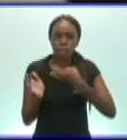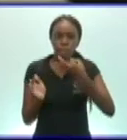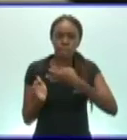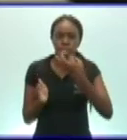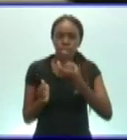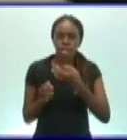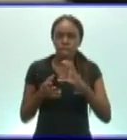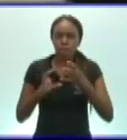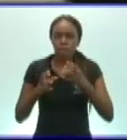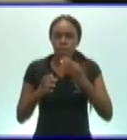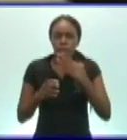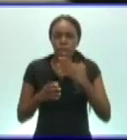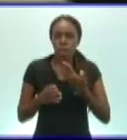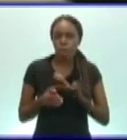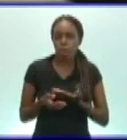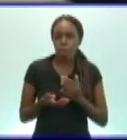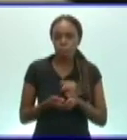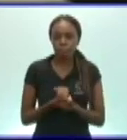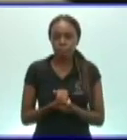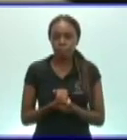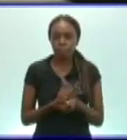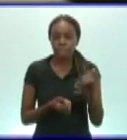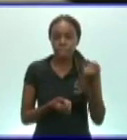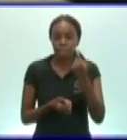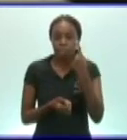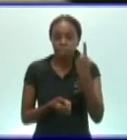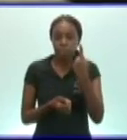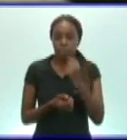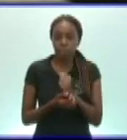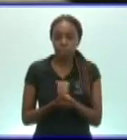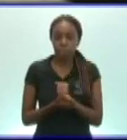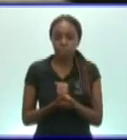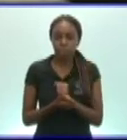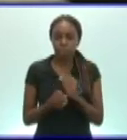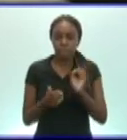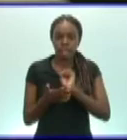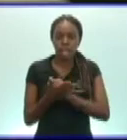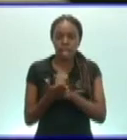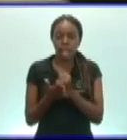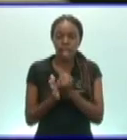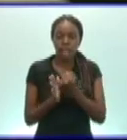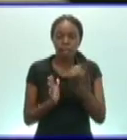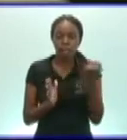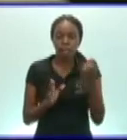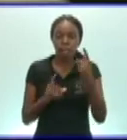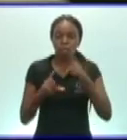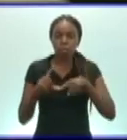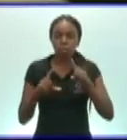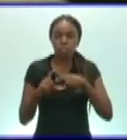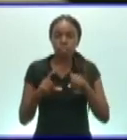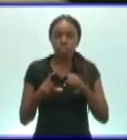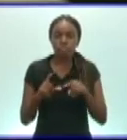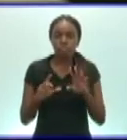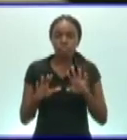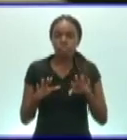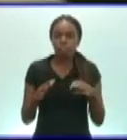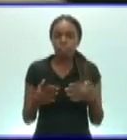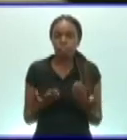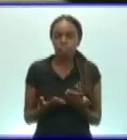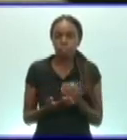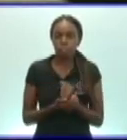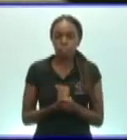manera. Primero, el quórum mínimo aprobado por la Constitución era